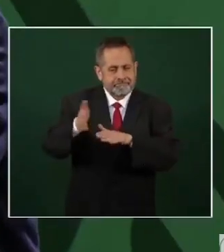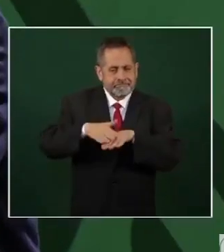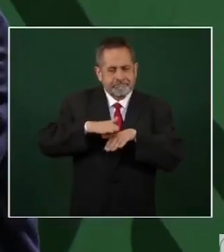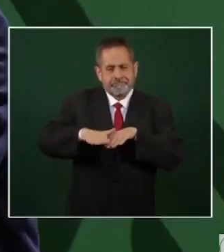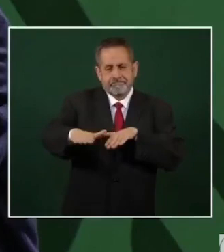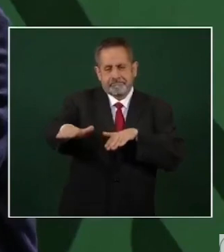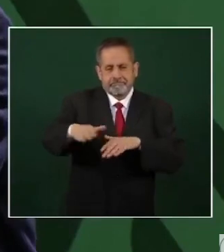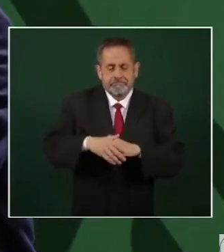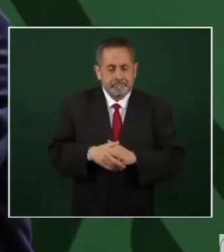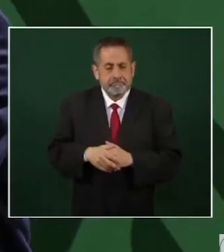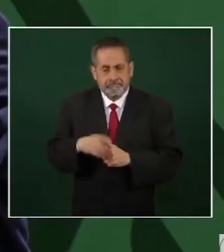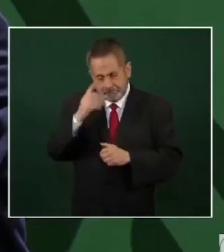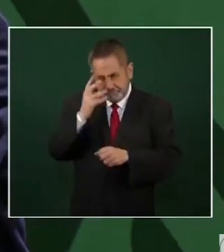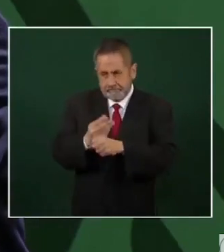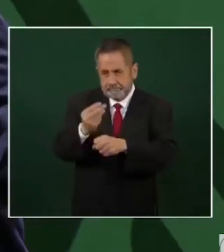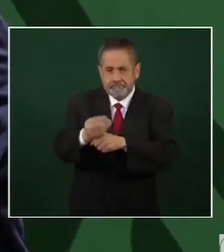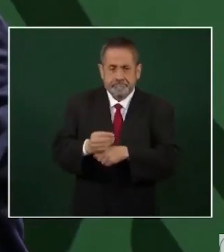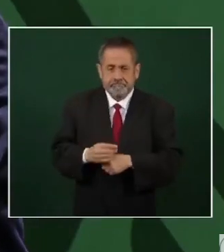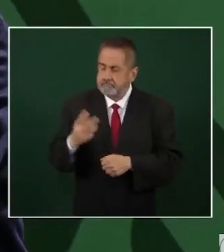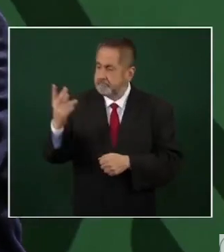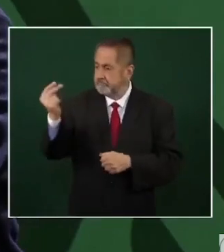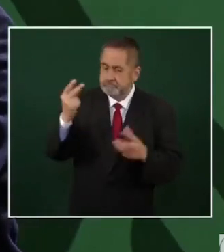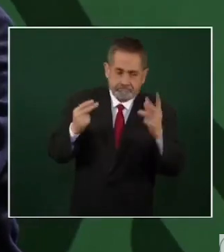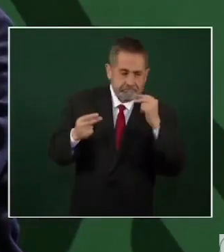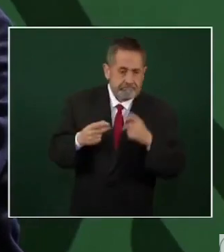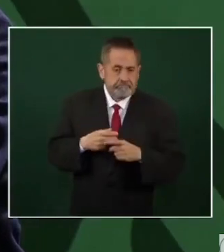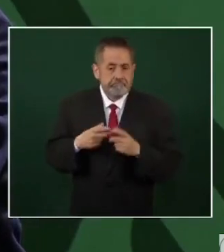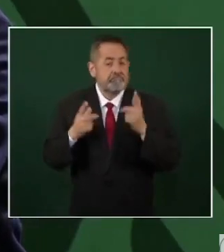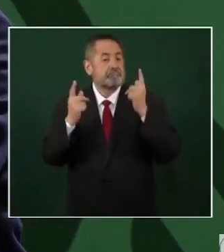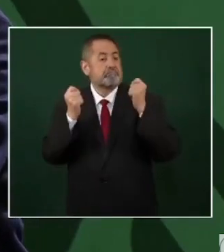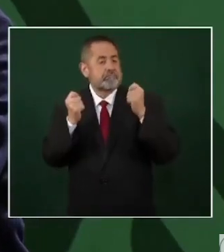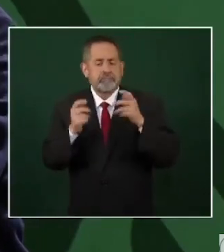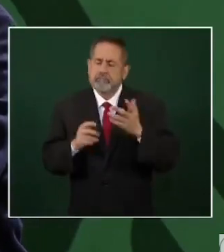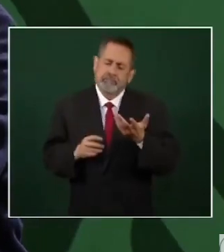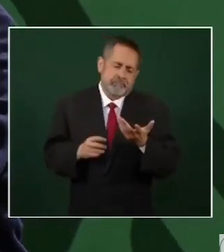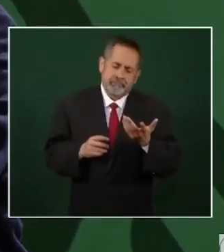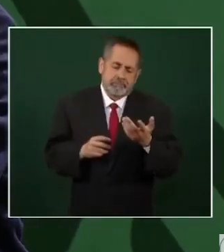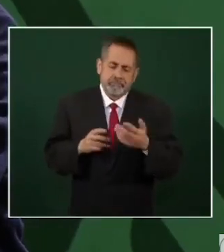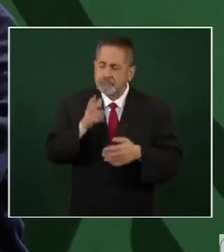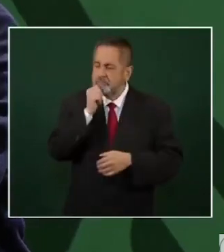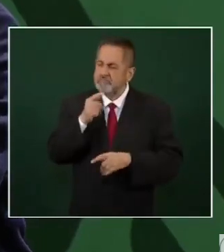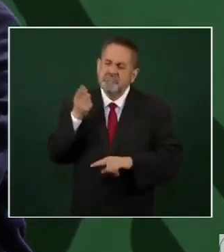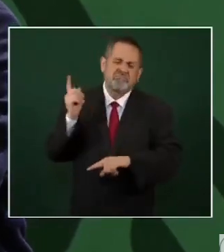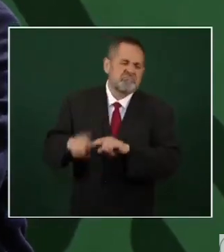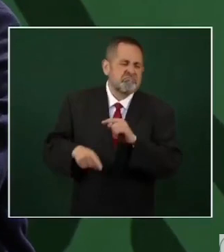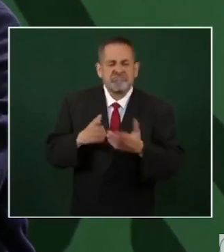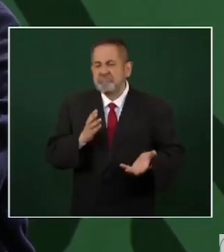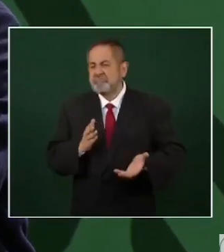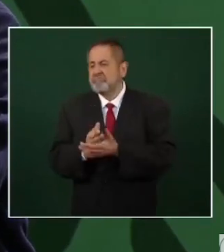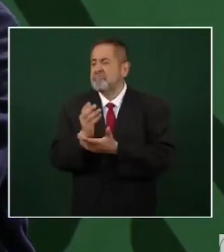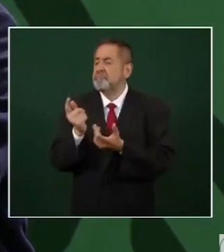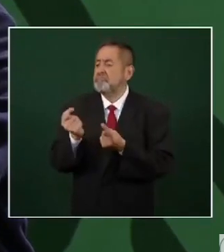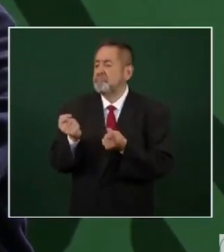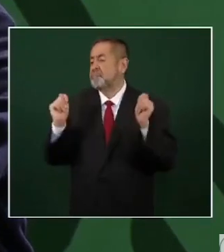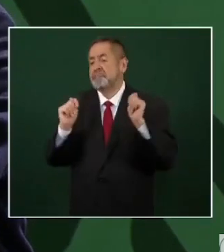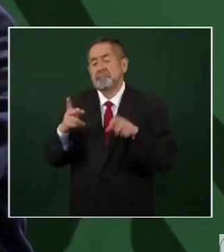por los terrenos y hacer la carretera, es un asunto también de justicia. No podemos decir no nos